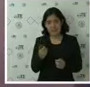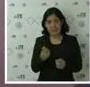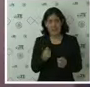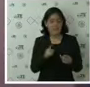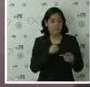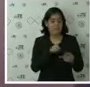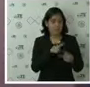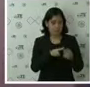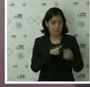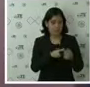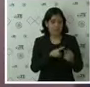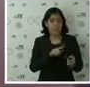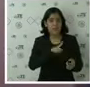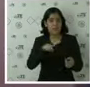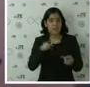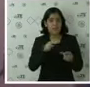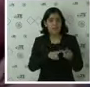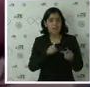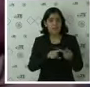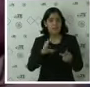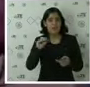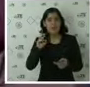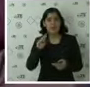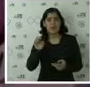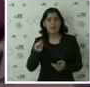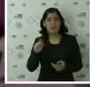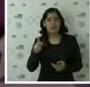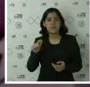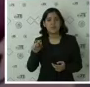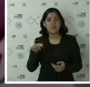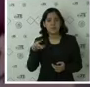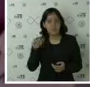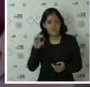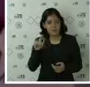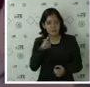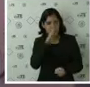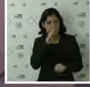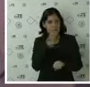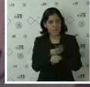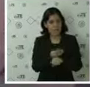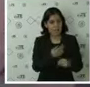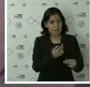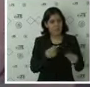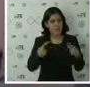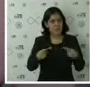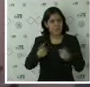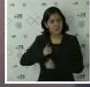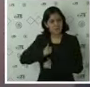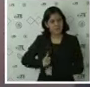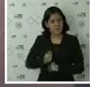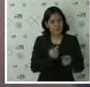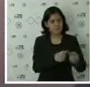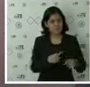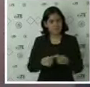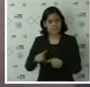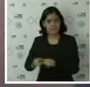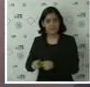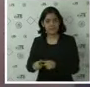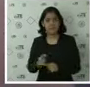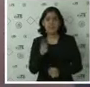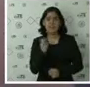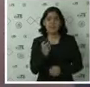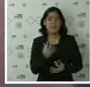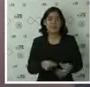segundo punto que pienso es la corresponsabilidad que remarcábamos tanto. Sí, es muy importante que siendo jóvenes,